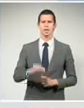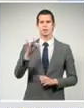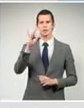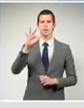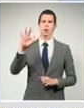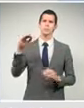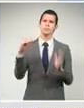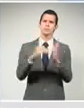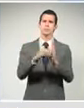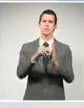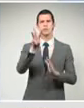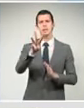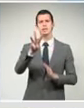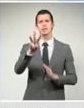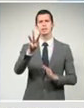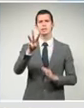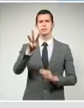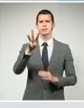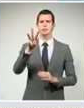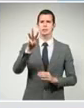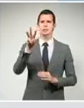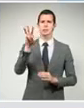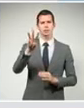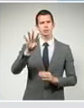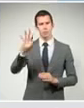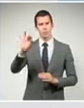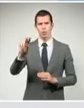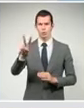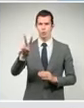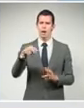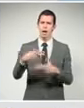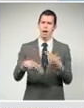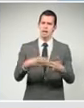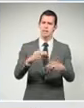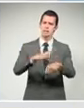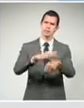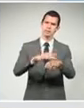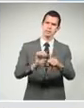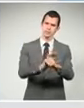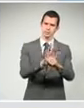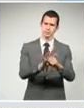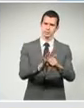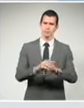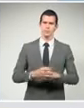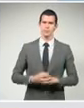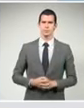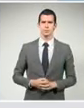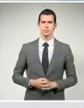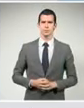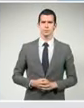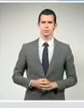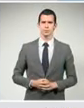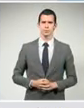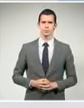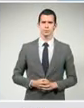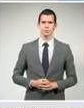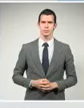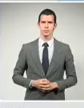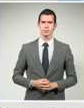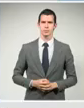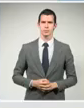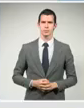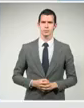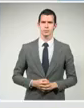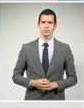78.382 pacientes diagnosticados con la enfermedad en el acumulado.